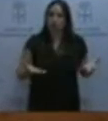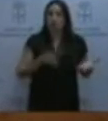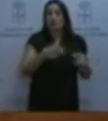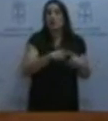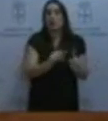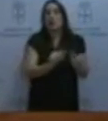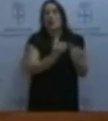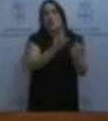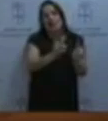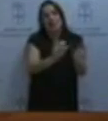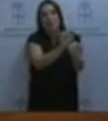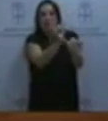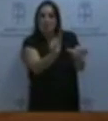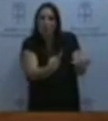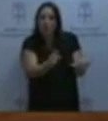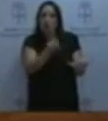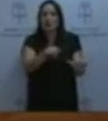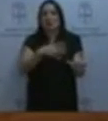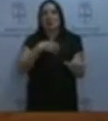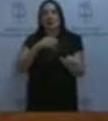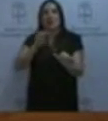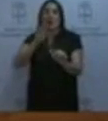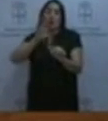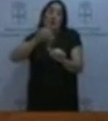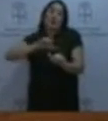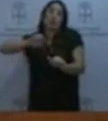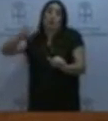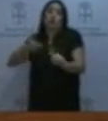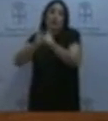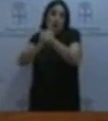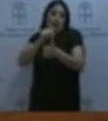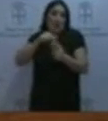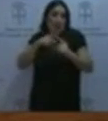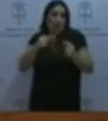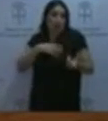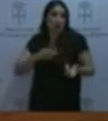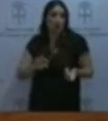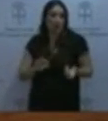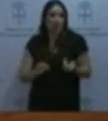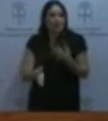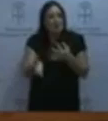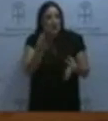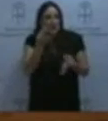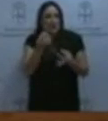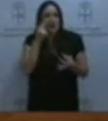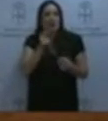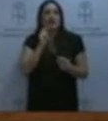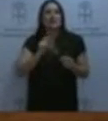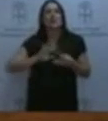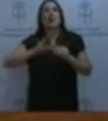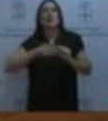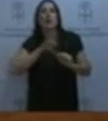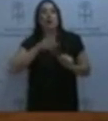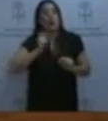modelo, tomando también como ejemplo otras comunidades autónomas que lo han hecho. La matización sobre a qué se aplica la sentencia es importante.